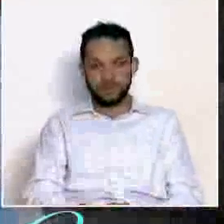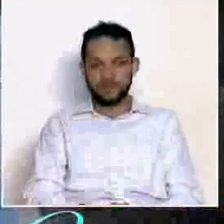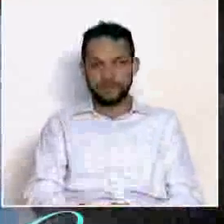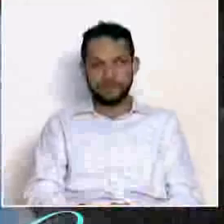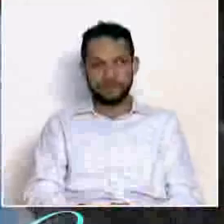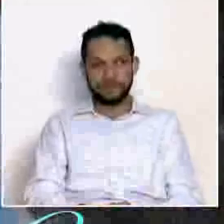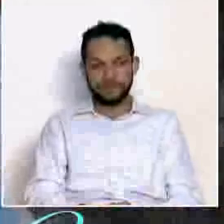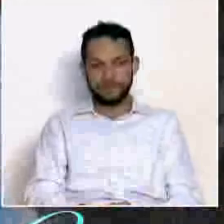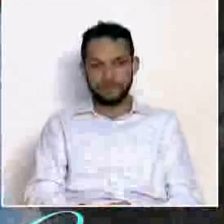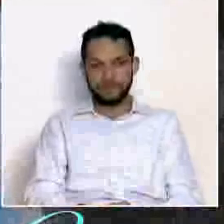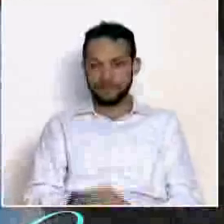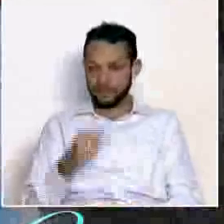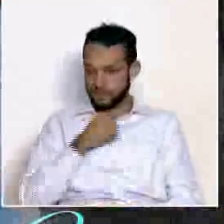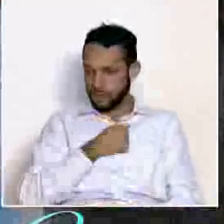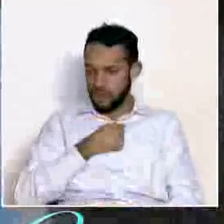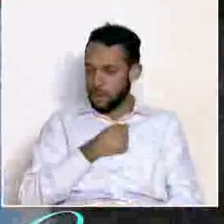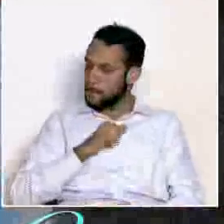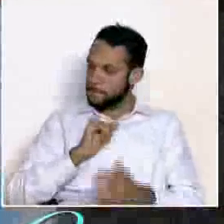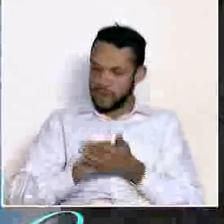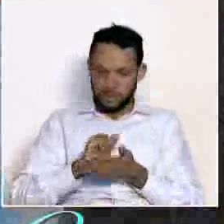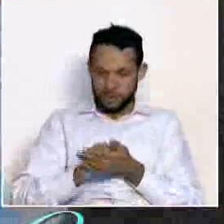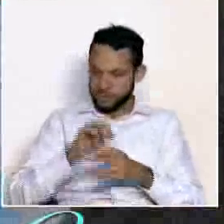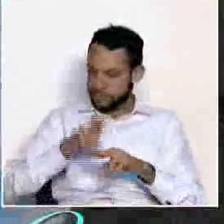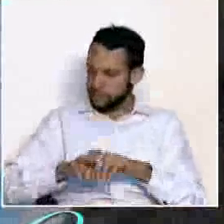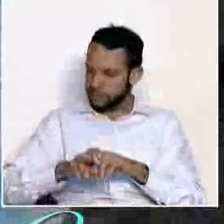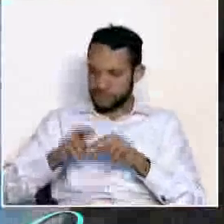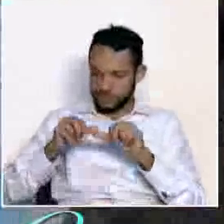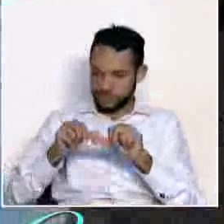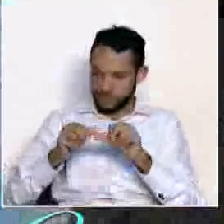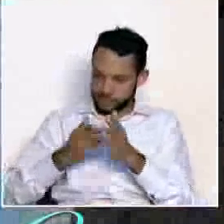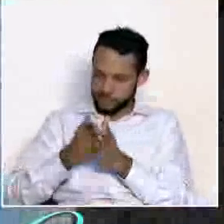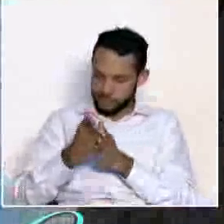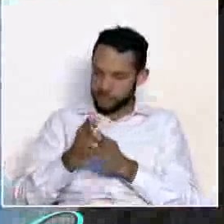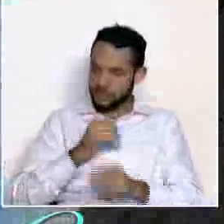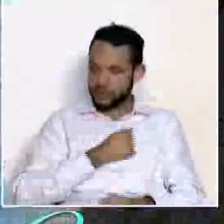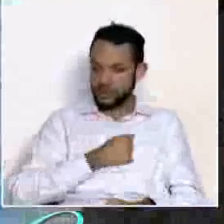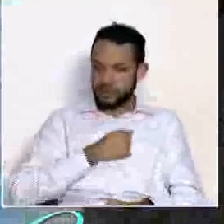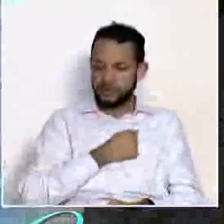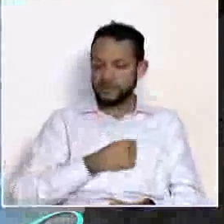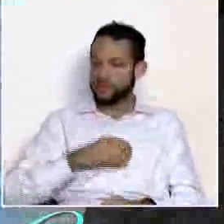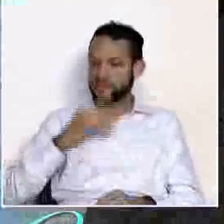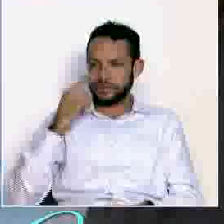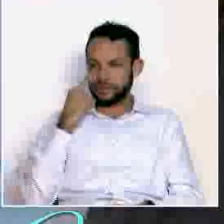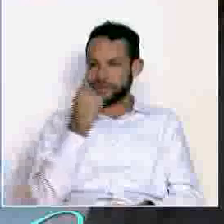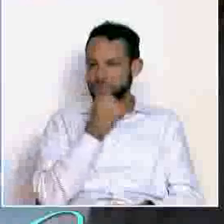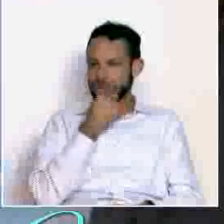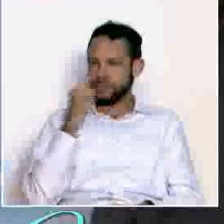Santiago 1, permanece hacia el frente, por favor. Voy a solicitarte que mires fijamente la luz.